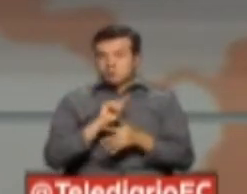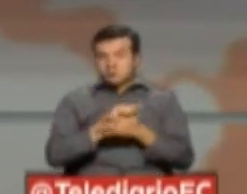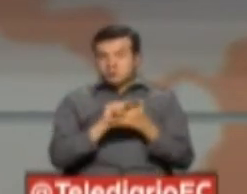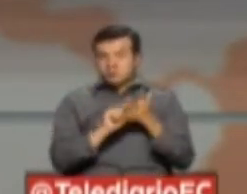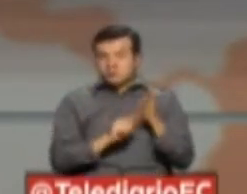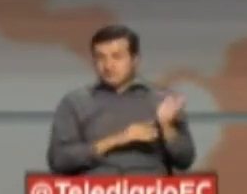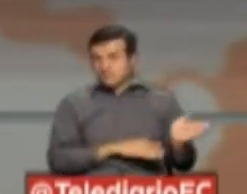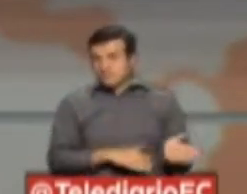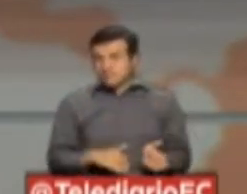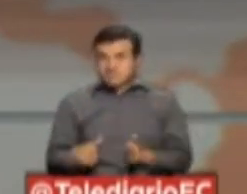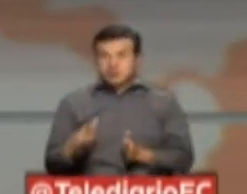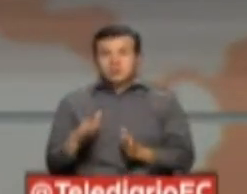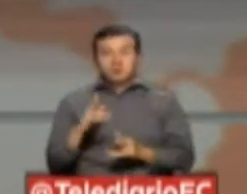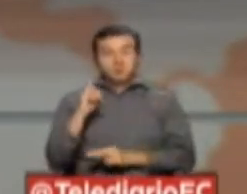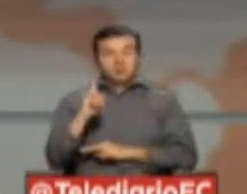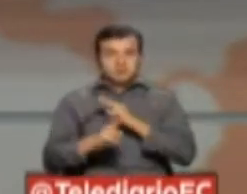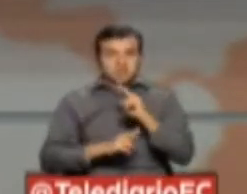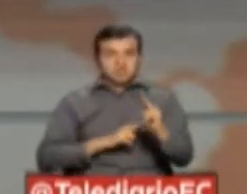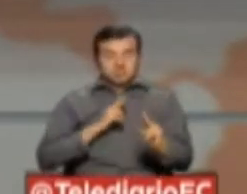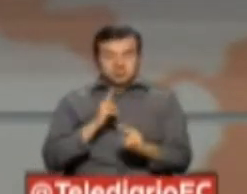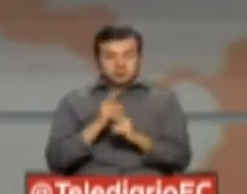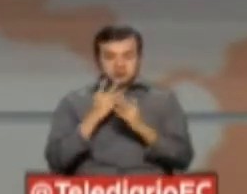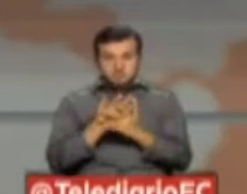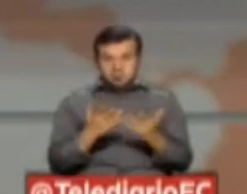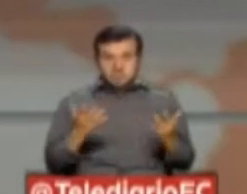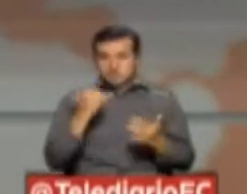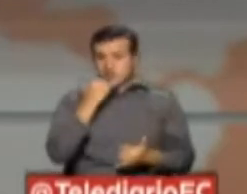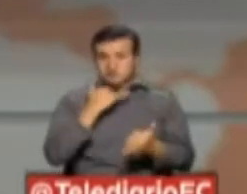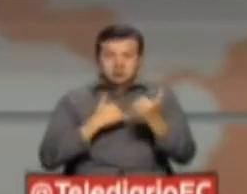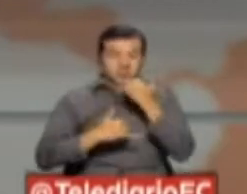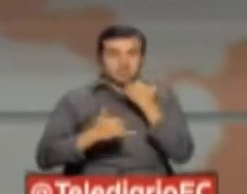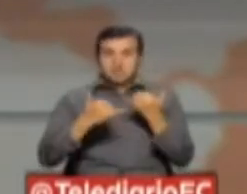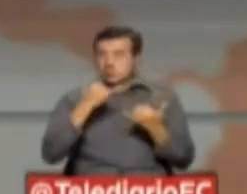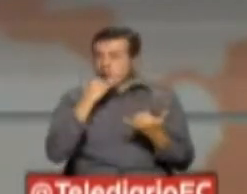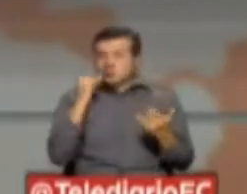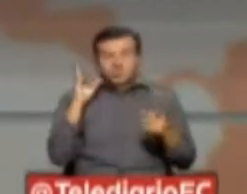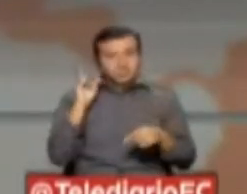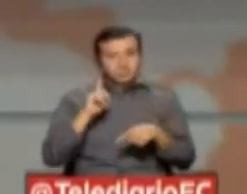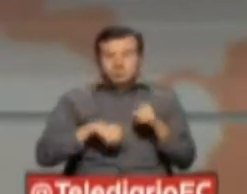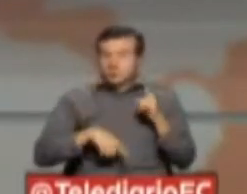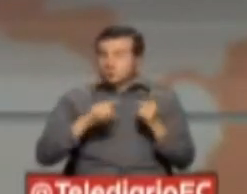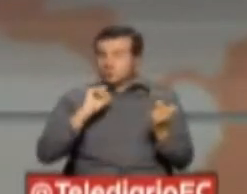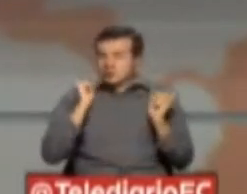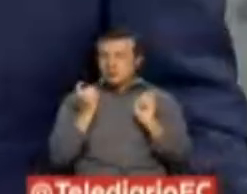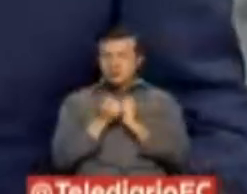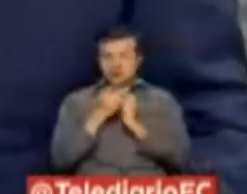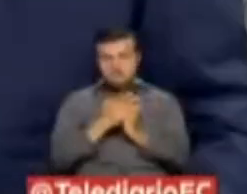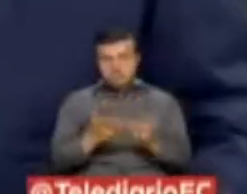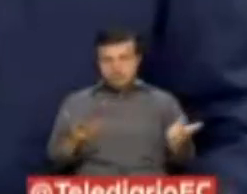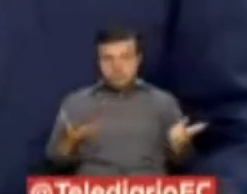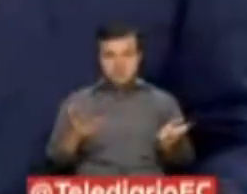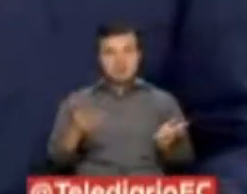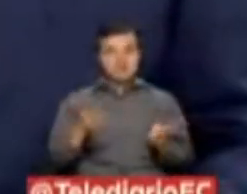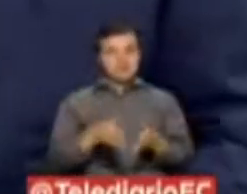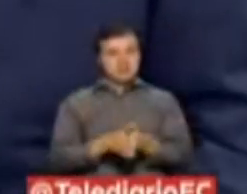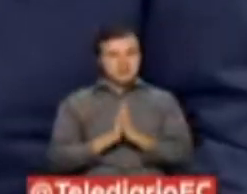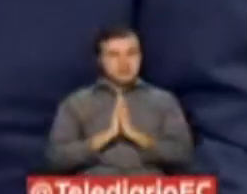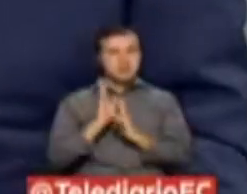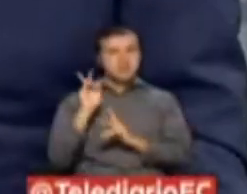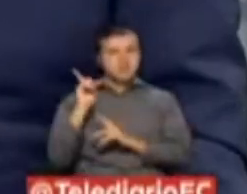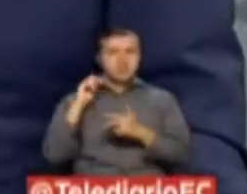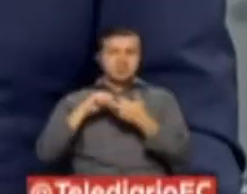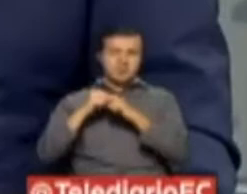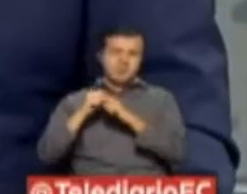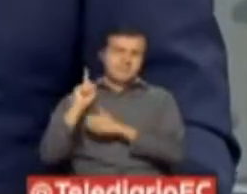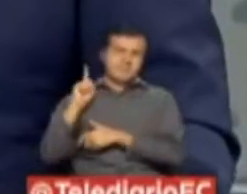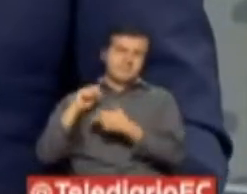fundamentales y universales consecuentemente son inquebrantables no se lo puede cambiar y tenemos si me permite tenemos un problema